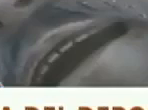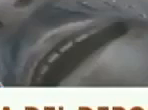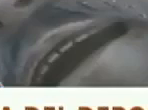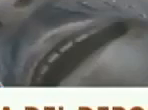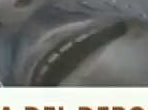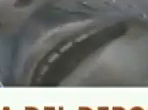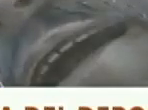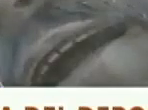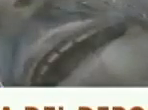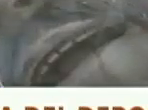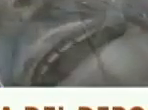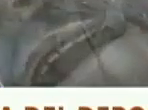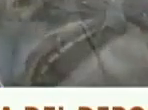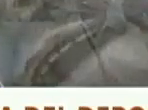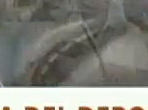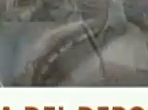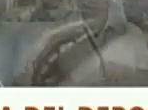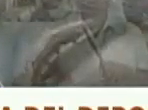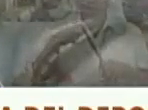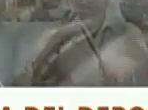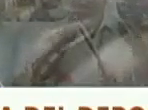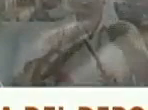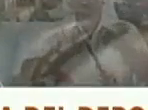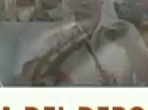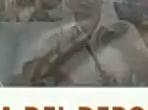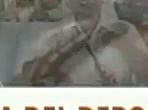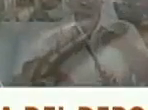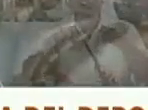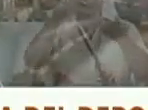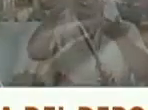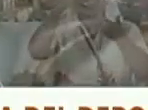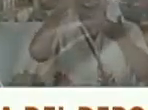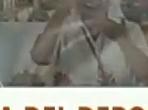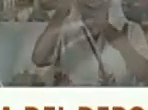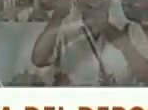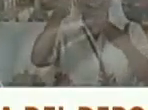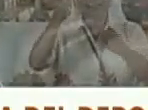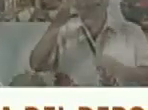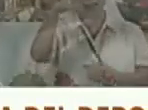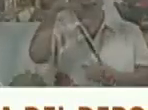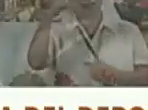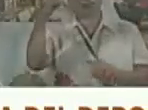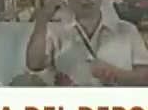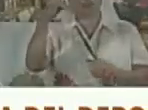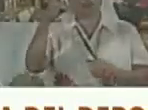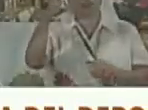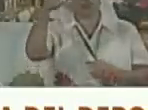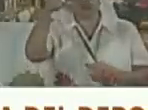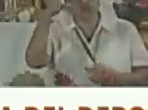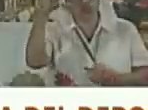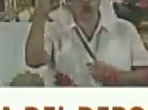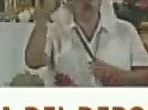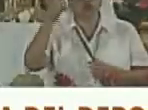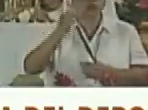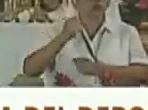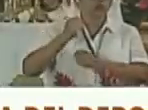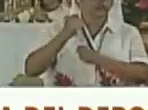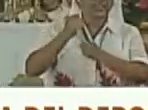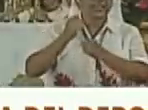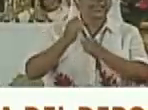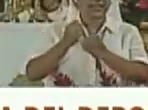vida gracias a Dios y él es el que sustenta la vida el día y hora